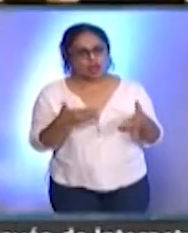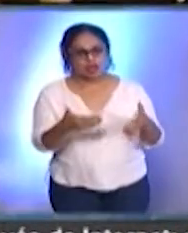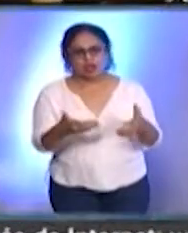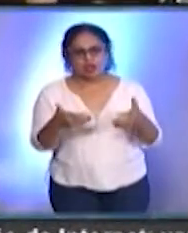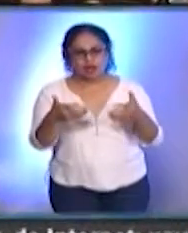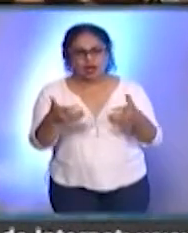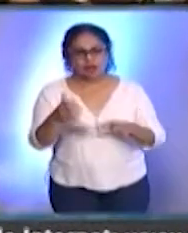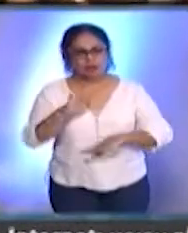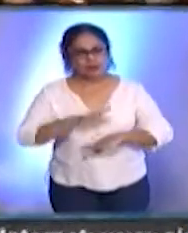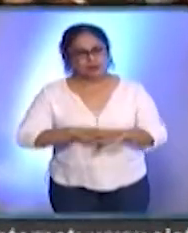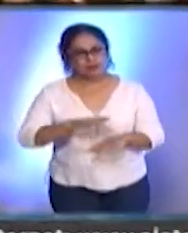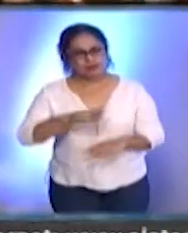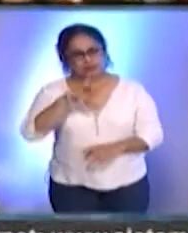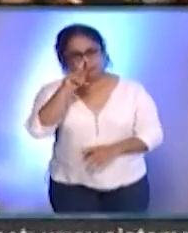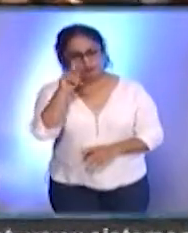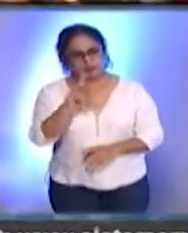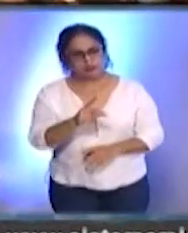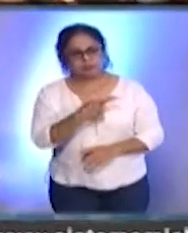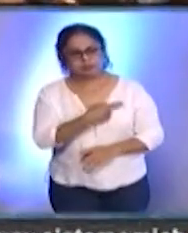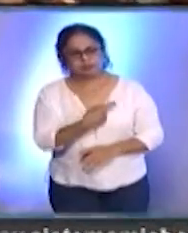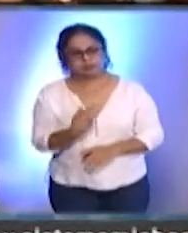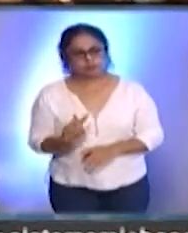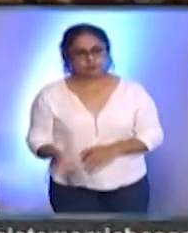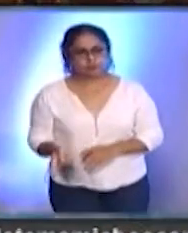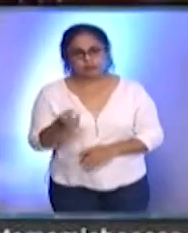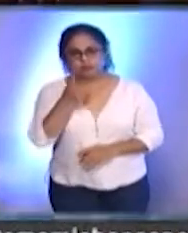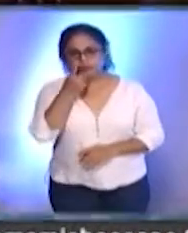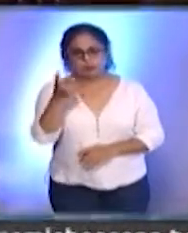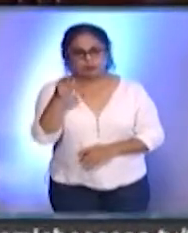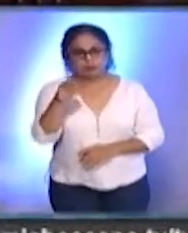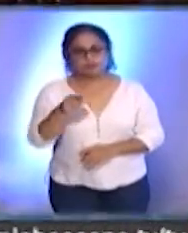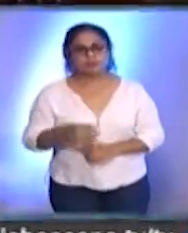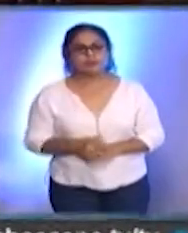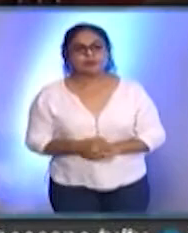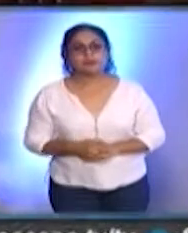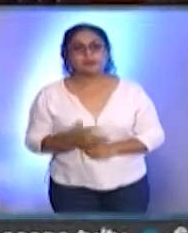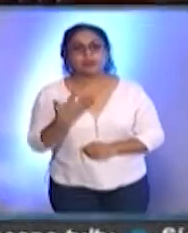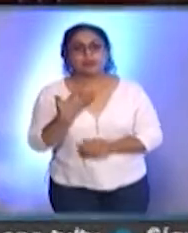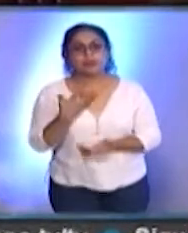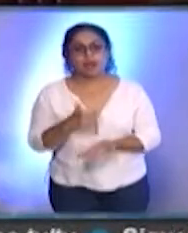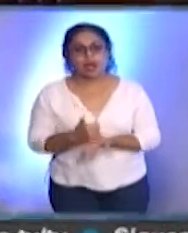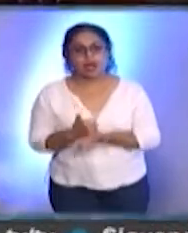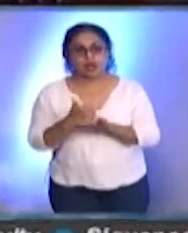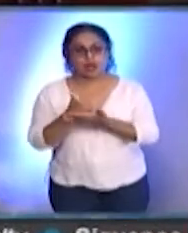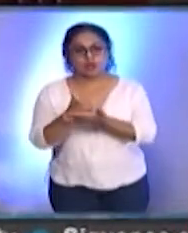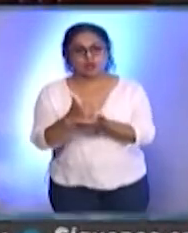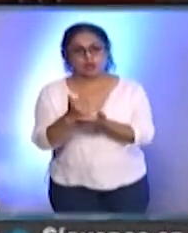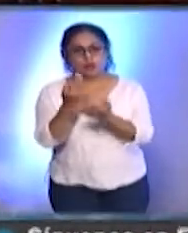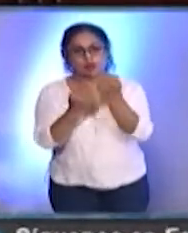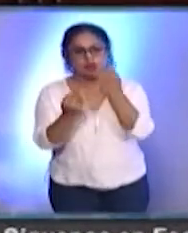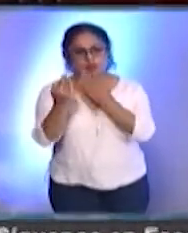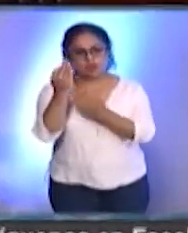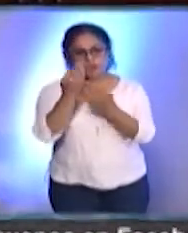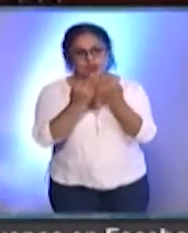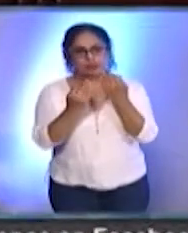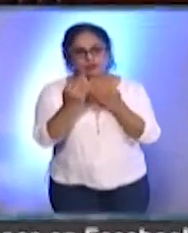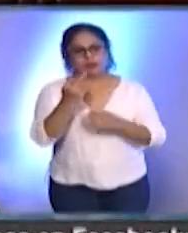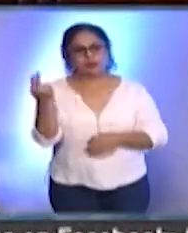alta o muy alta marginación, señaló el edil. Efectivamente, la ayuda alimentaria debe